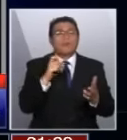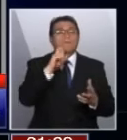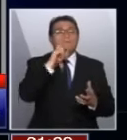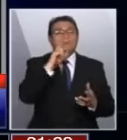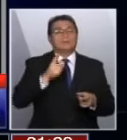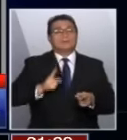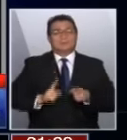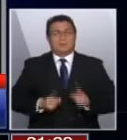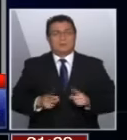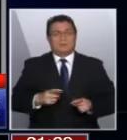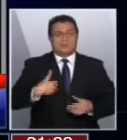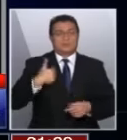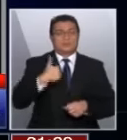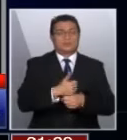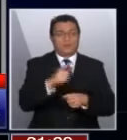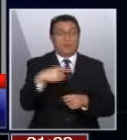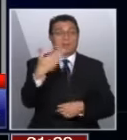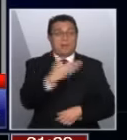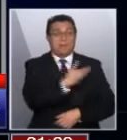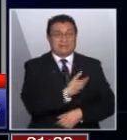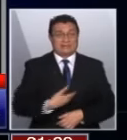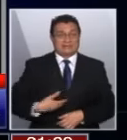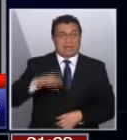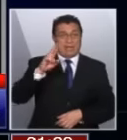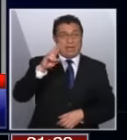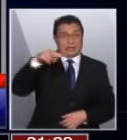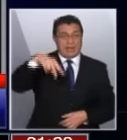próximo representante presidencial de